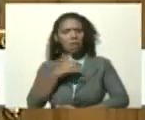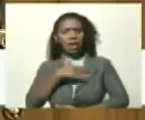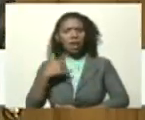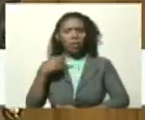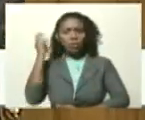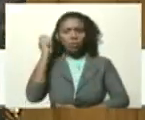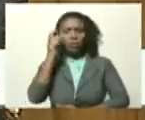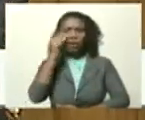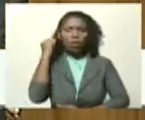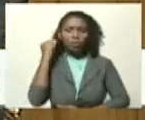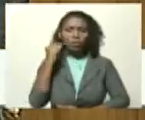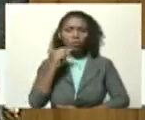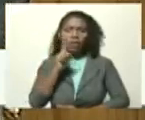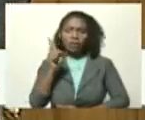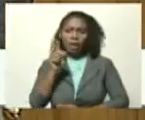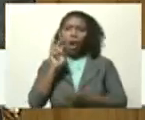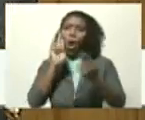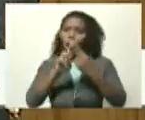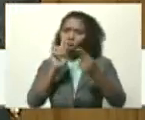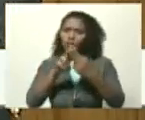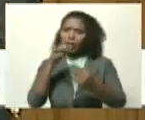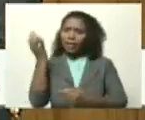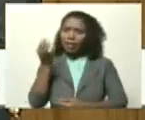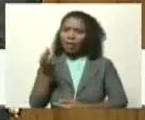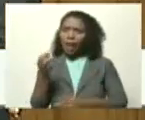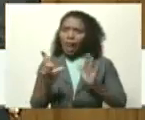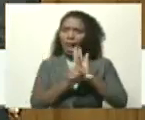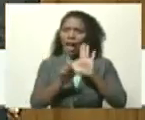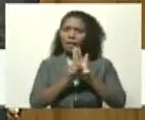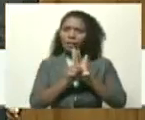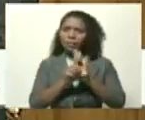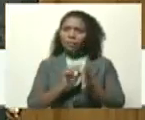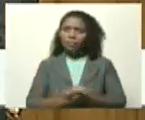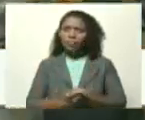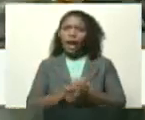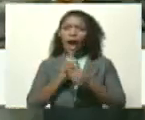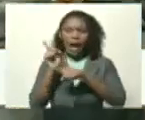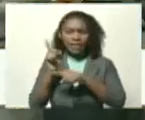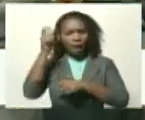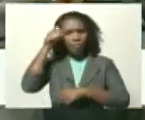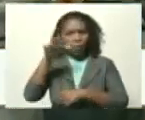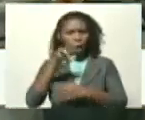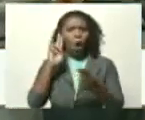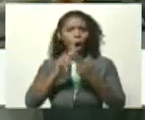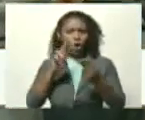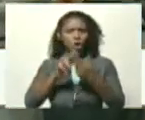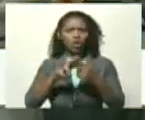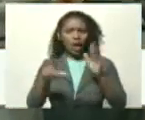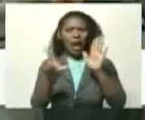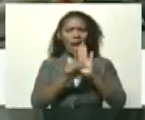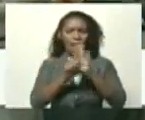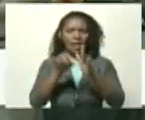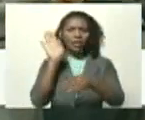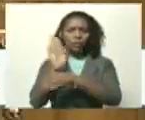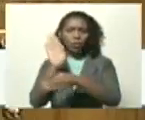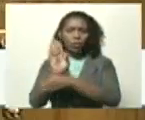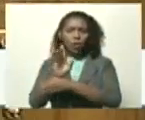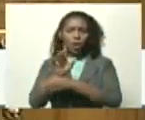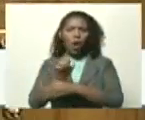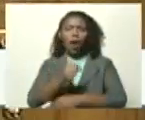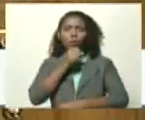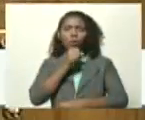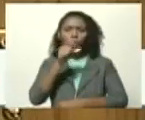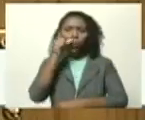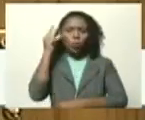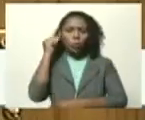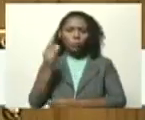queridos diputados, ¿las conoce realmente? ¿Ese pueblo conoce la ley de protección a las adultas y a los